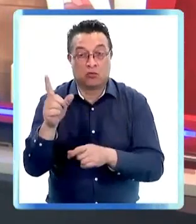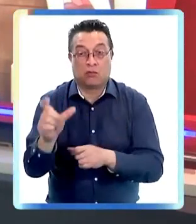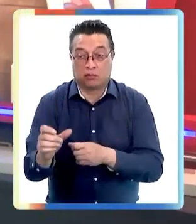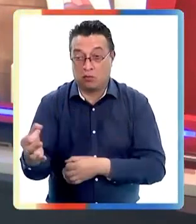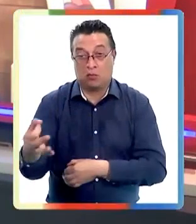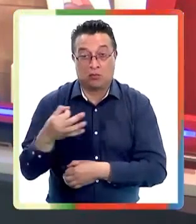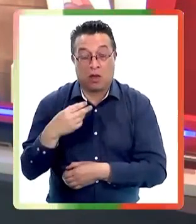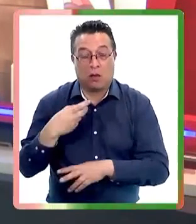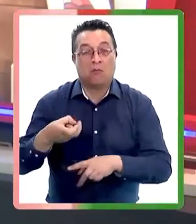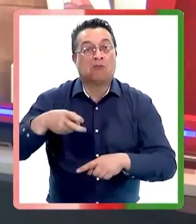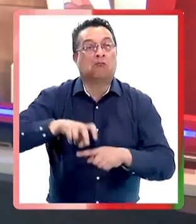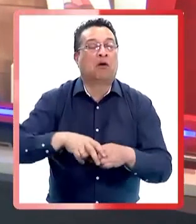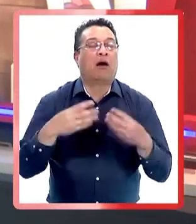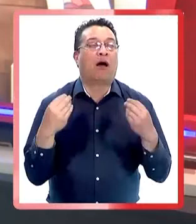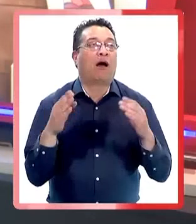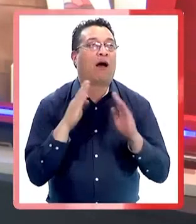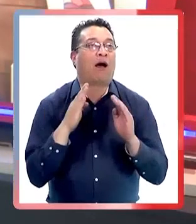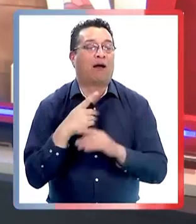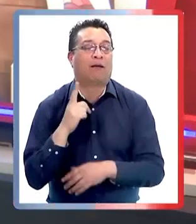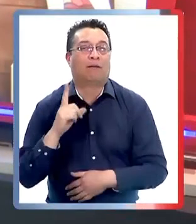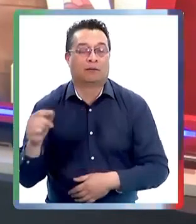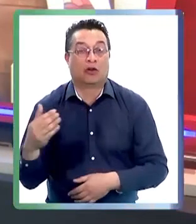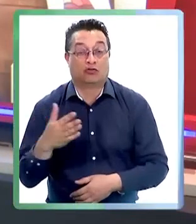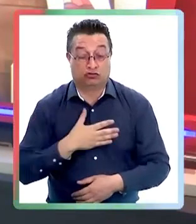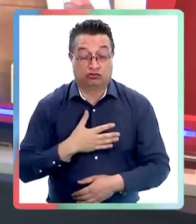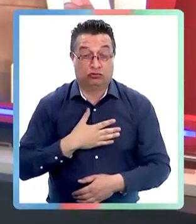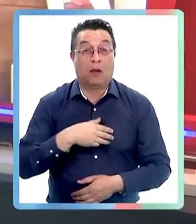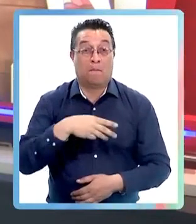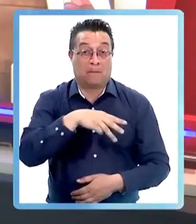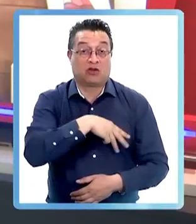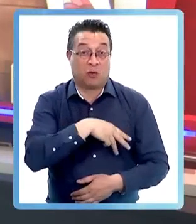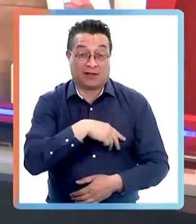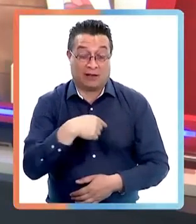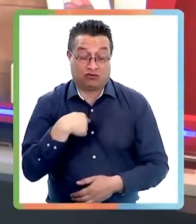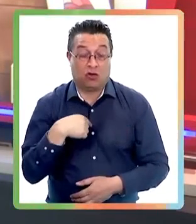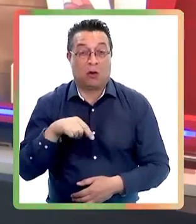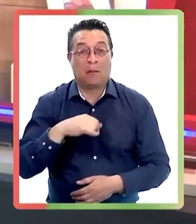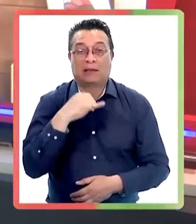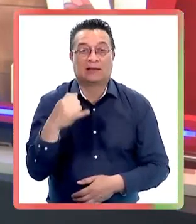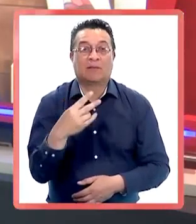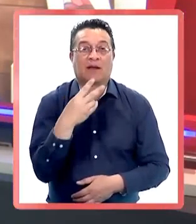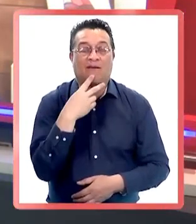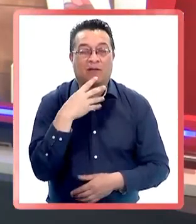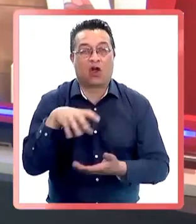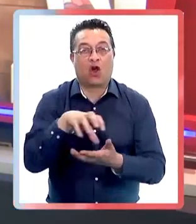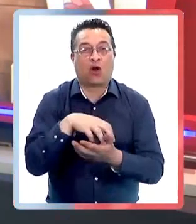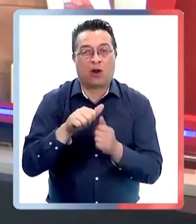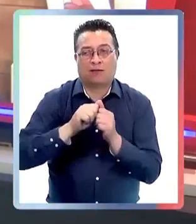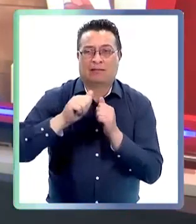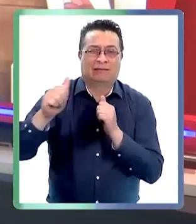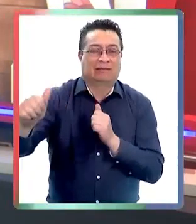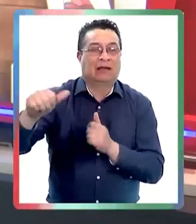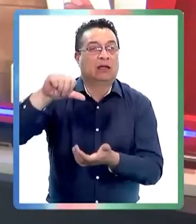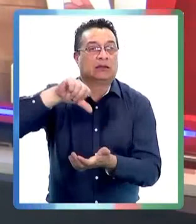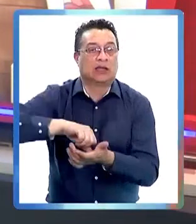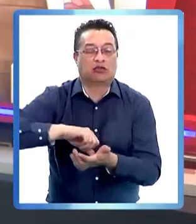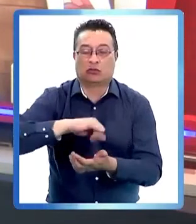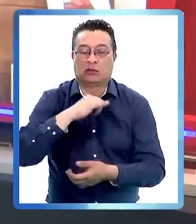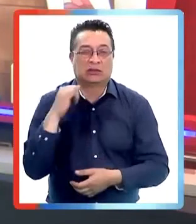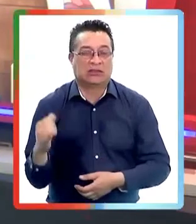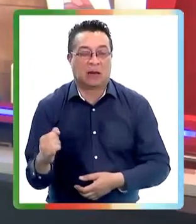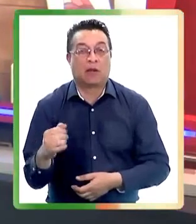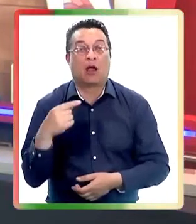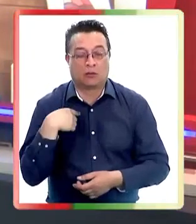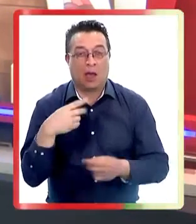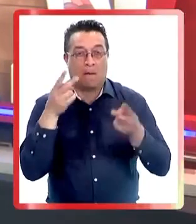una trabajadora. Yo soy de la región metropolitana, pero siempre viví en comunas bien alejadas del centro, y por